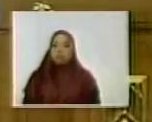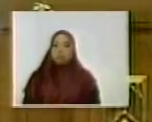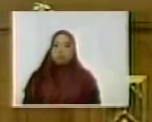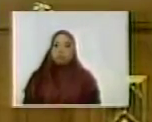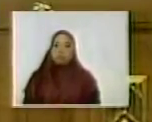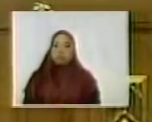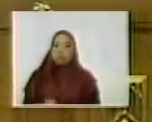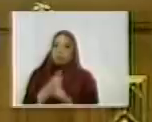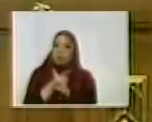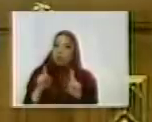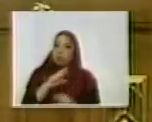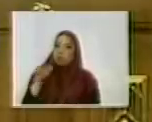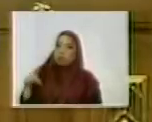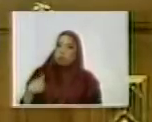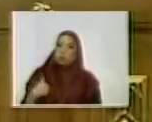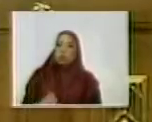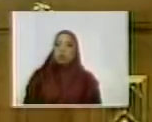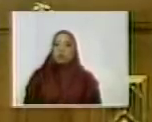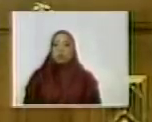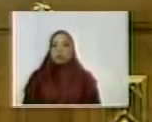Pero este invento no es nuestro.